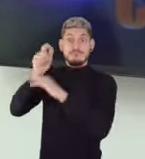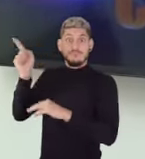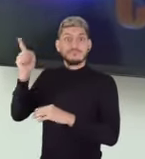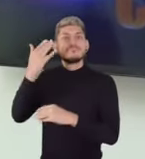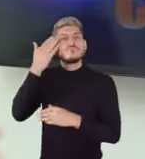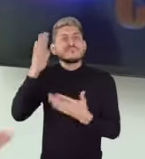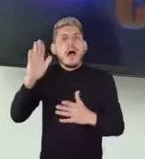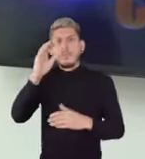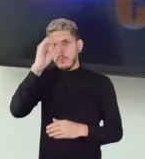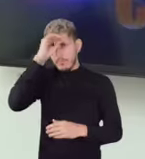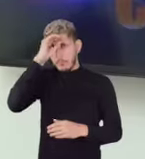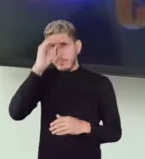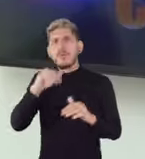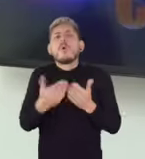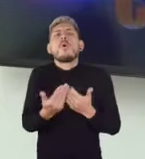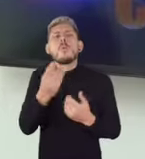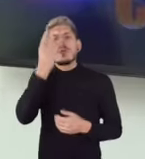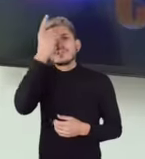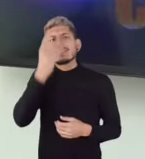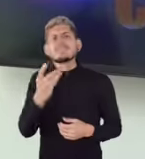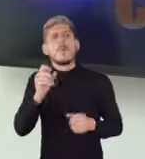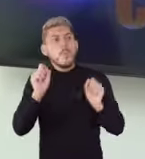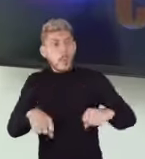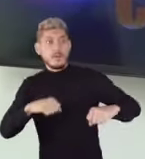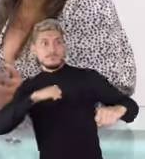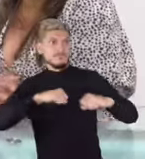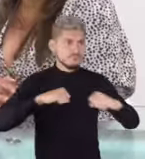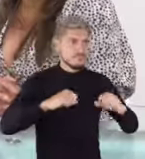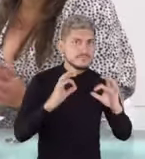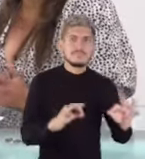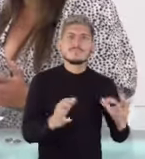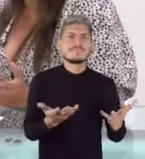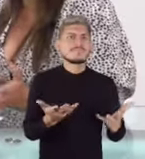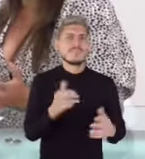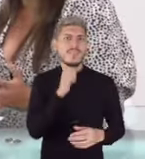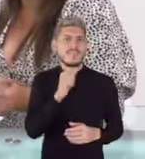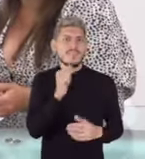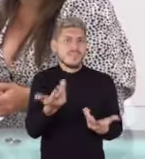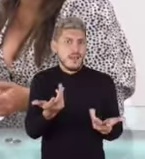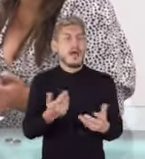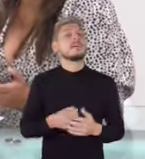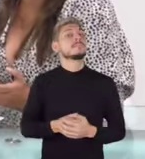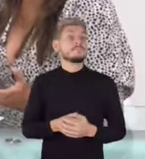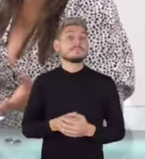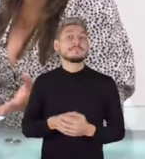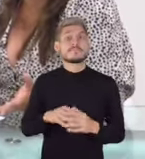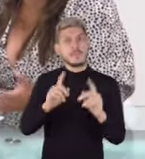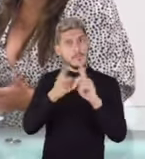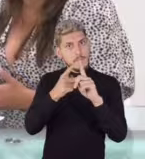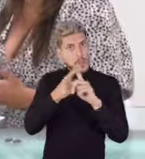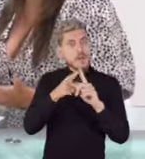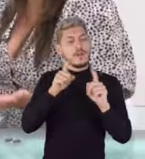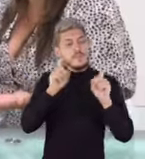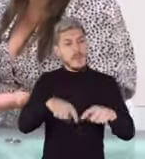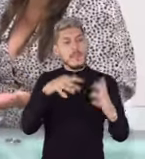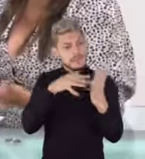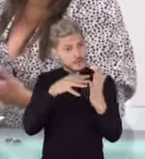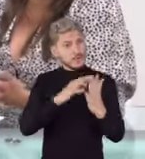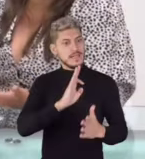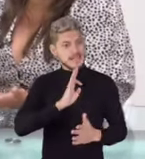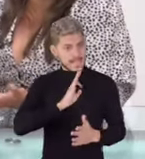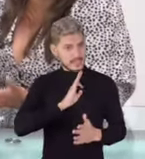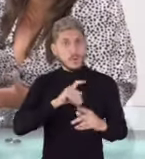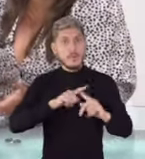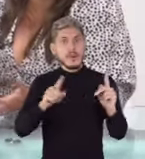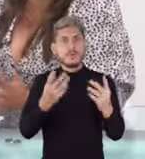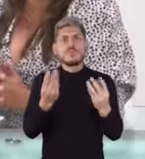lo que está sucediendo, ¿cómo van a tomar decisiones? Claro, es decir, lo primero que deberíamos tener es el famoso estudio técnico, que ya debería estar hecho.